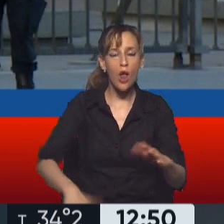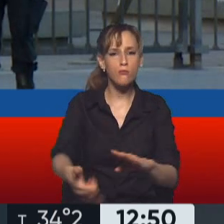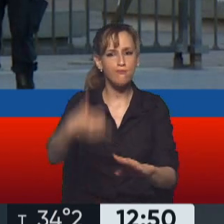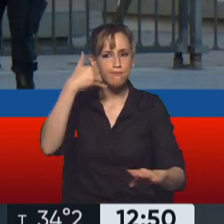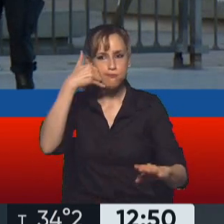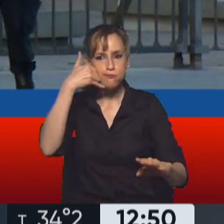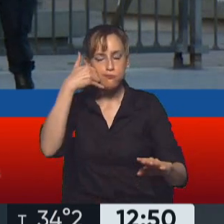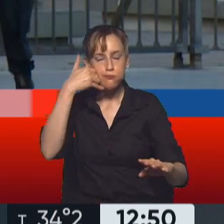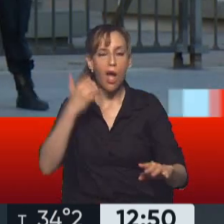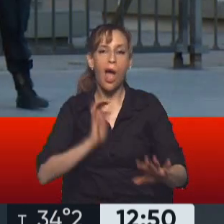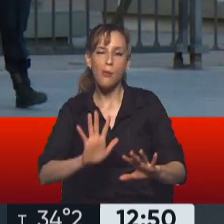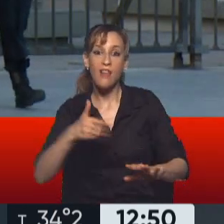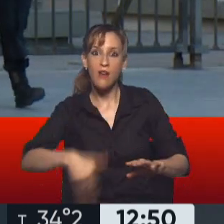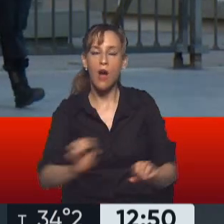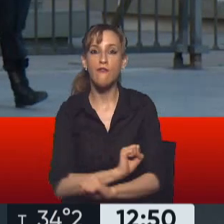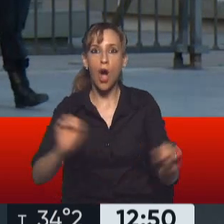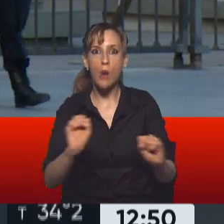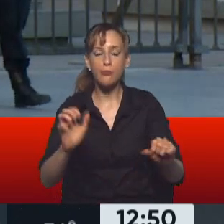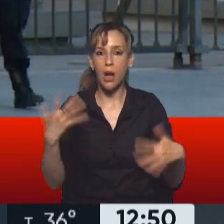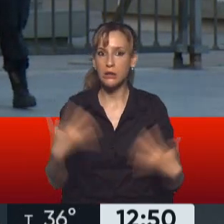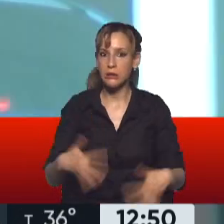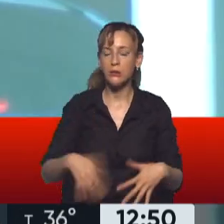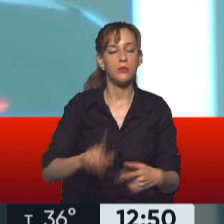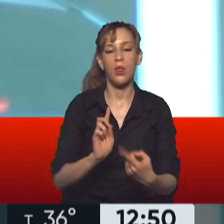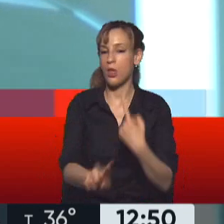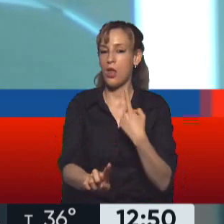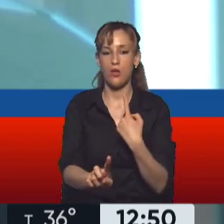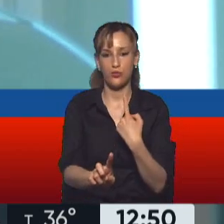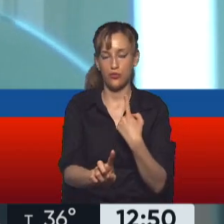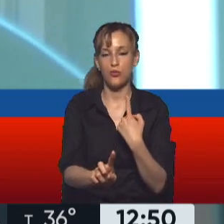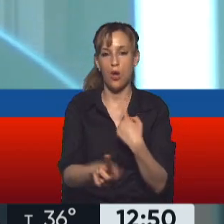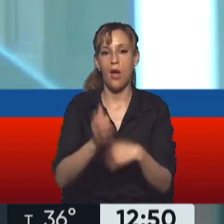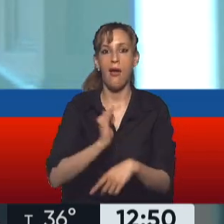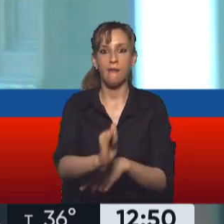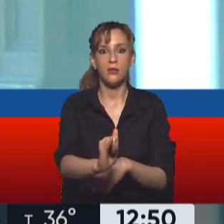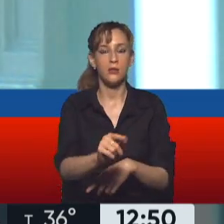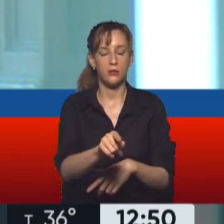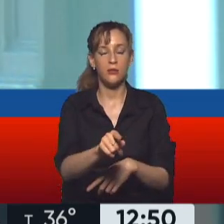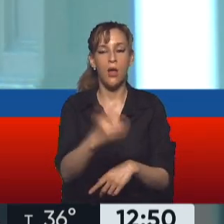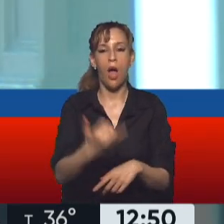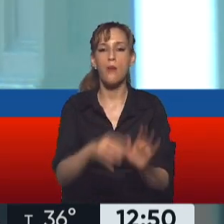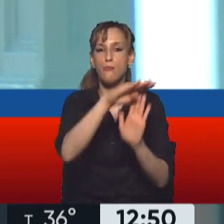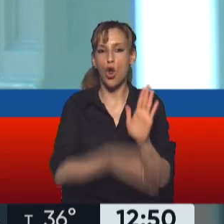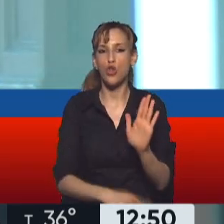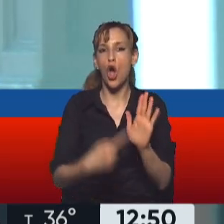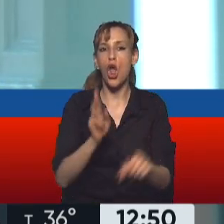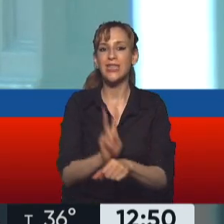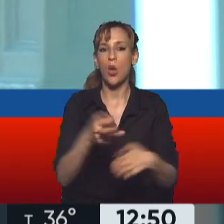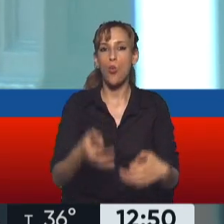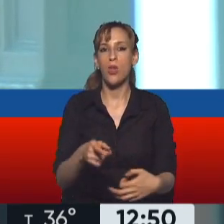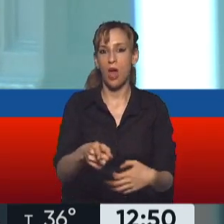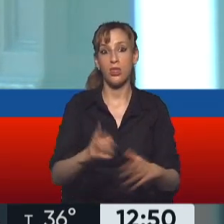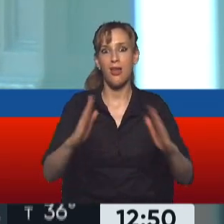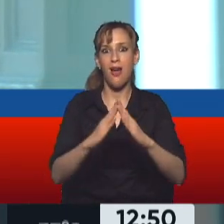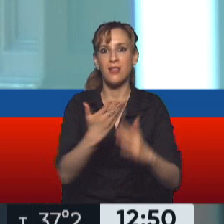policía de la ciudad de Buenos Aires. Dieron aviso de inmediato a esa fuerza y se activó el protocolo de seguridad en Casa de